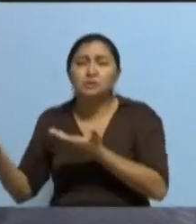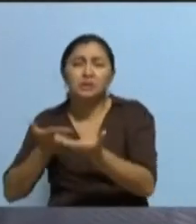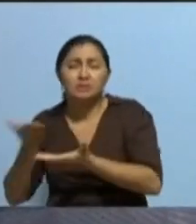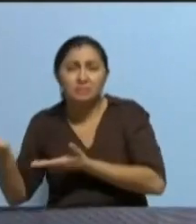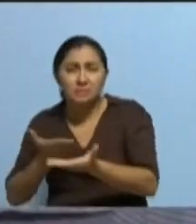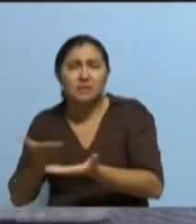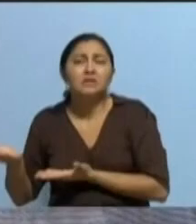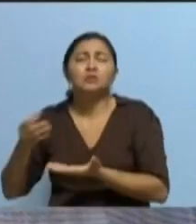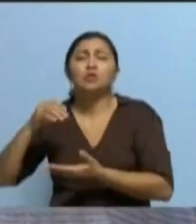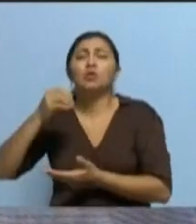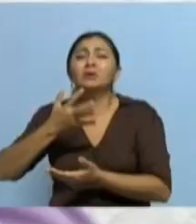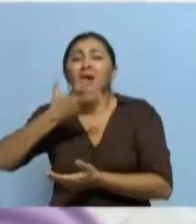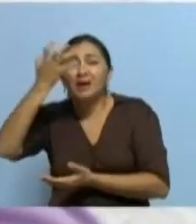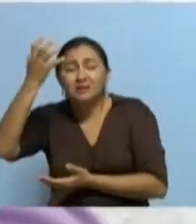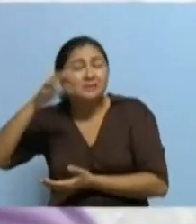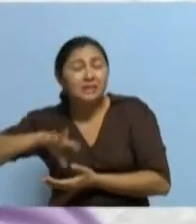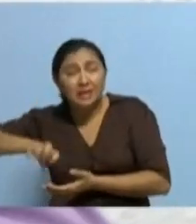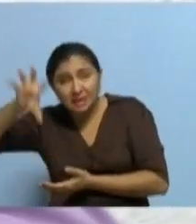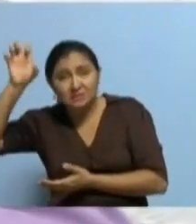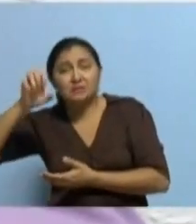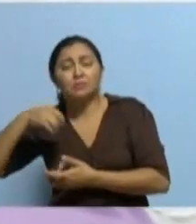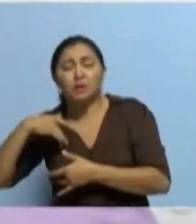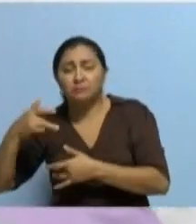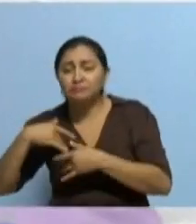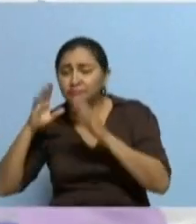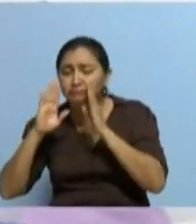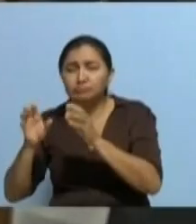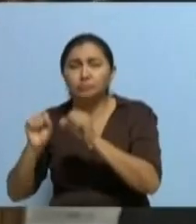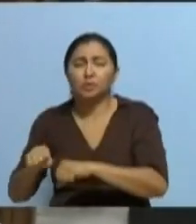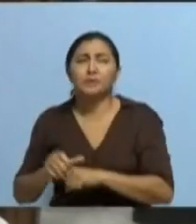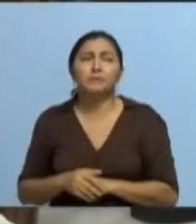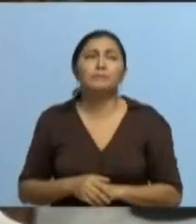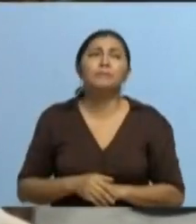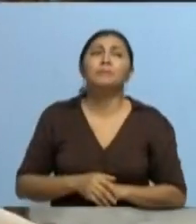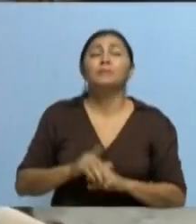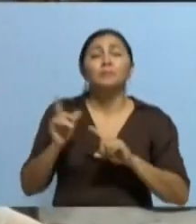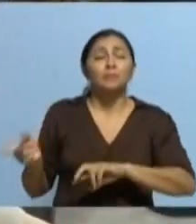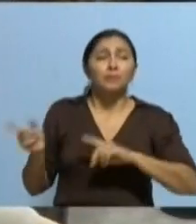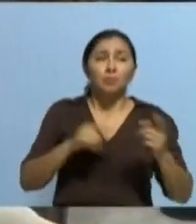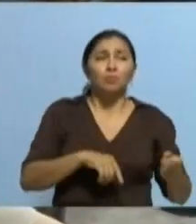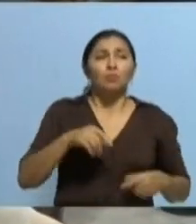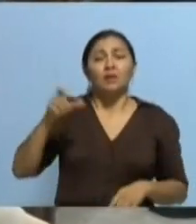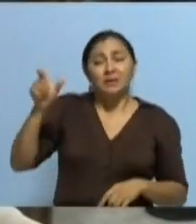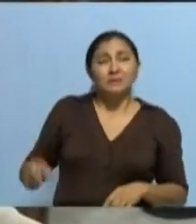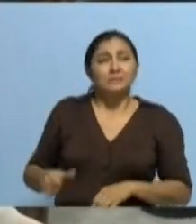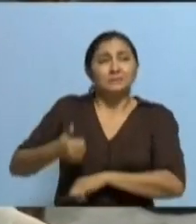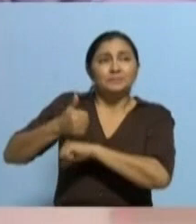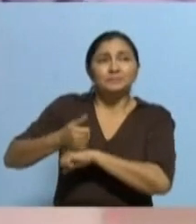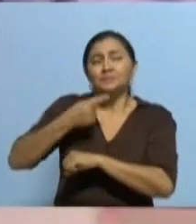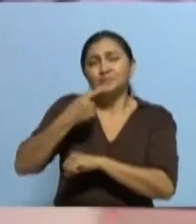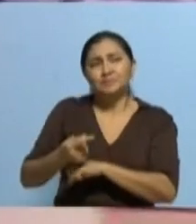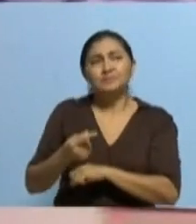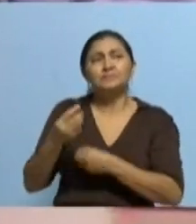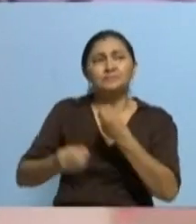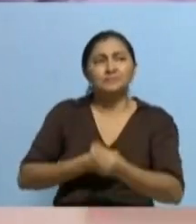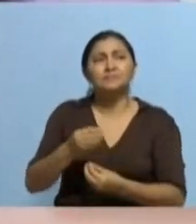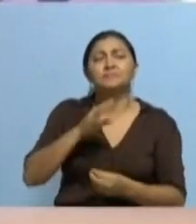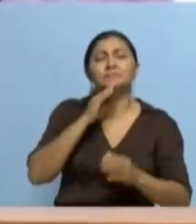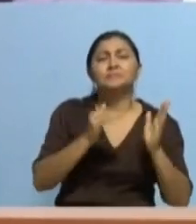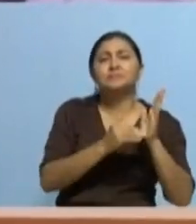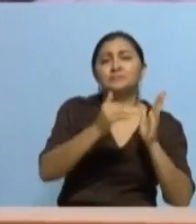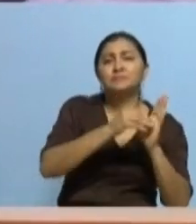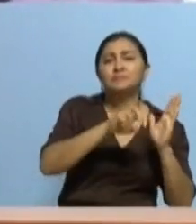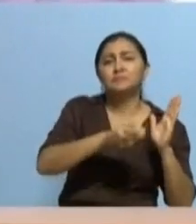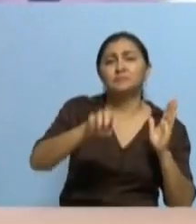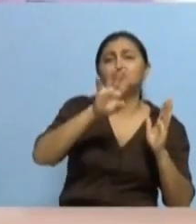los prestadores de servicio oncológico. Por su parte, el secretario de Salud del Distrito de Barranquilla señaló que están haciendo el Sisbén nivel 4 en